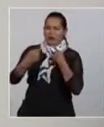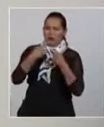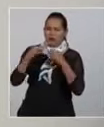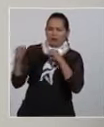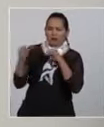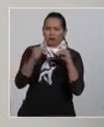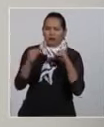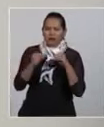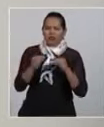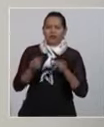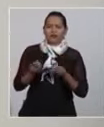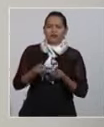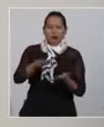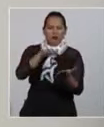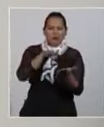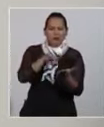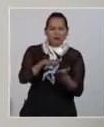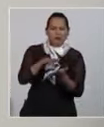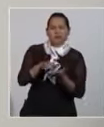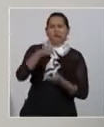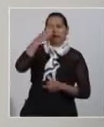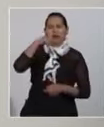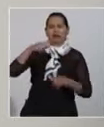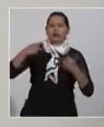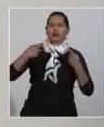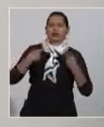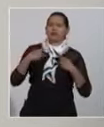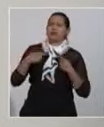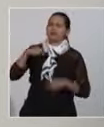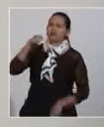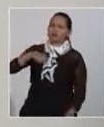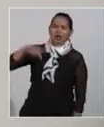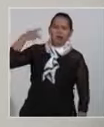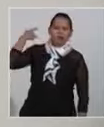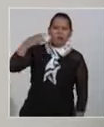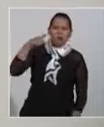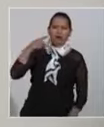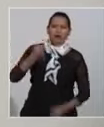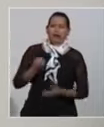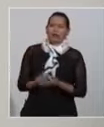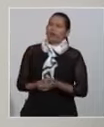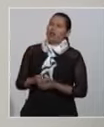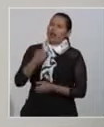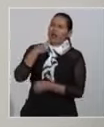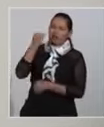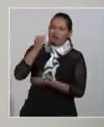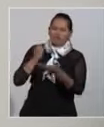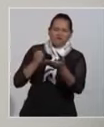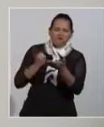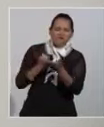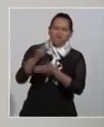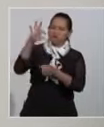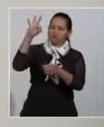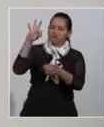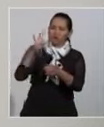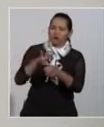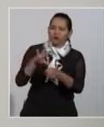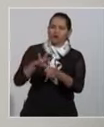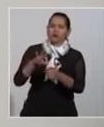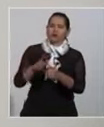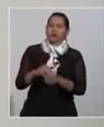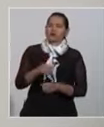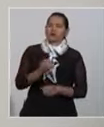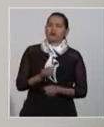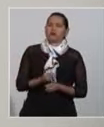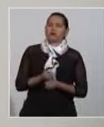relevante para que los ciudadanos de Puebla puedan ejercer su voto el próximo 1 de julio de una manera más razonada